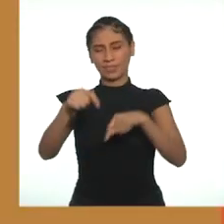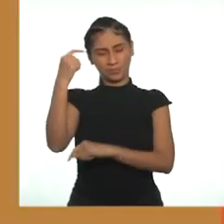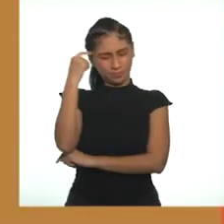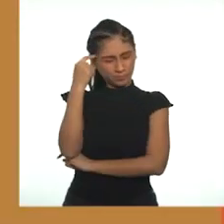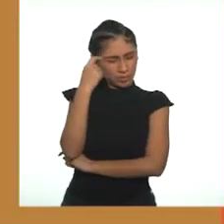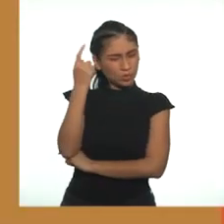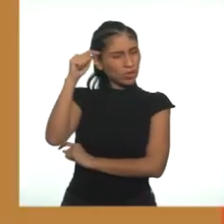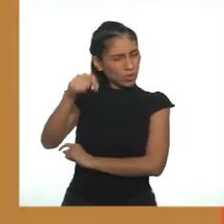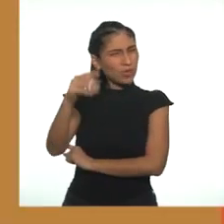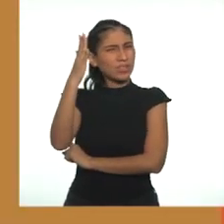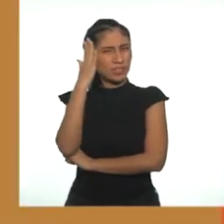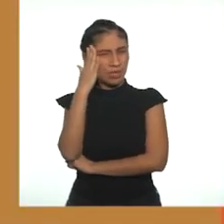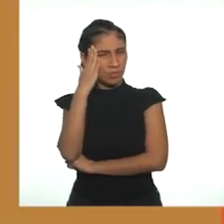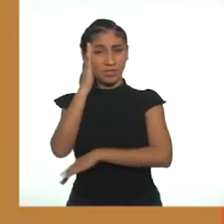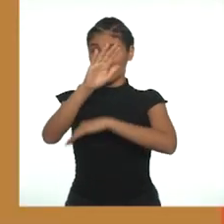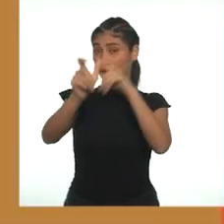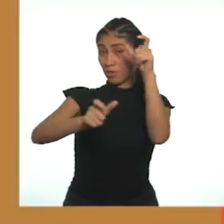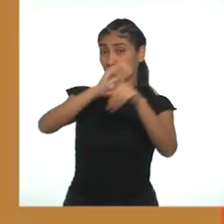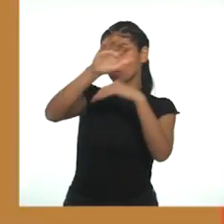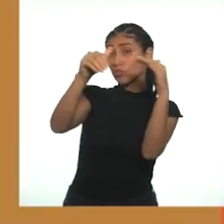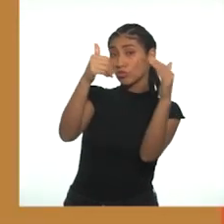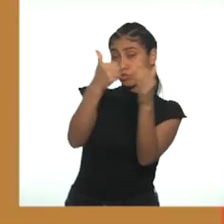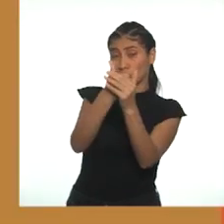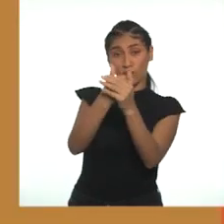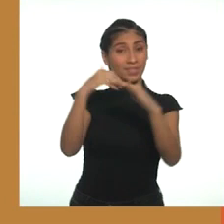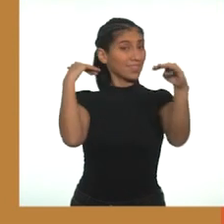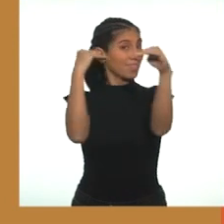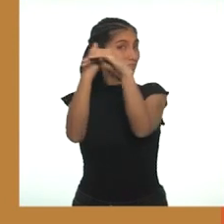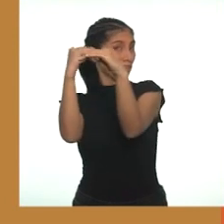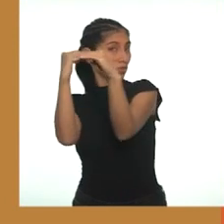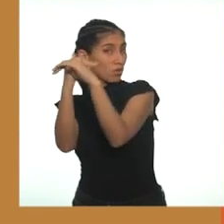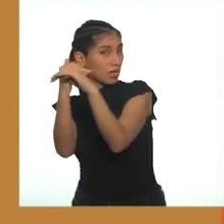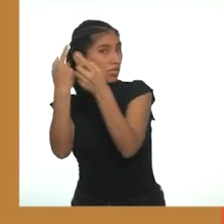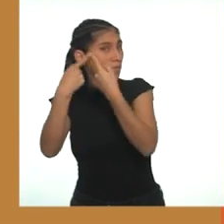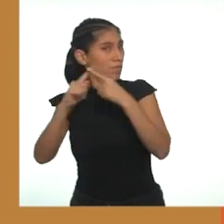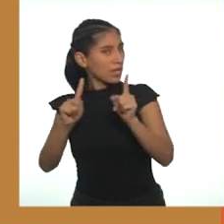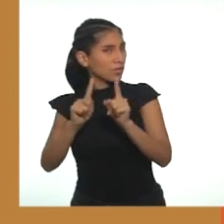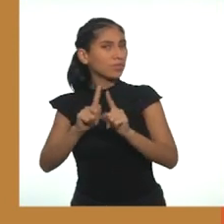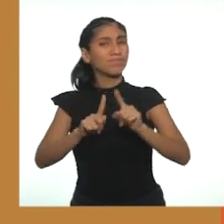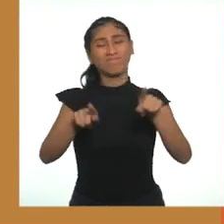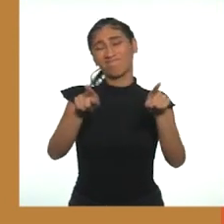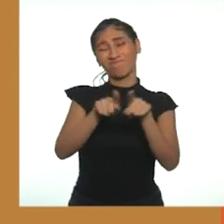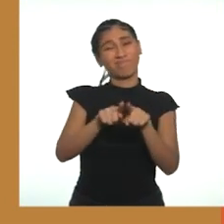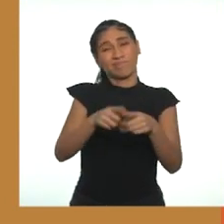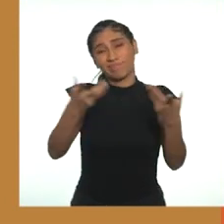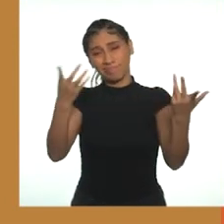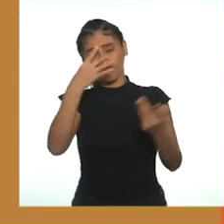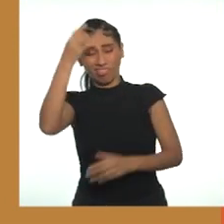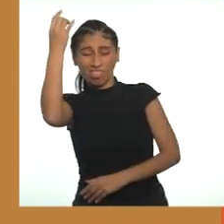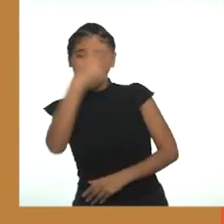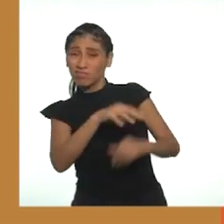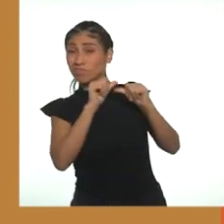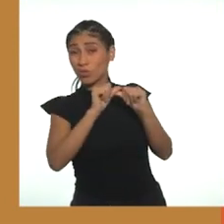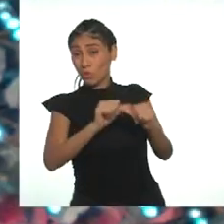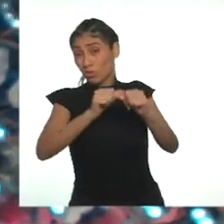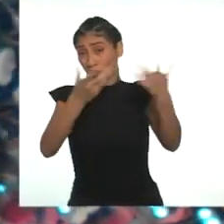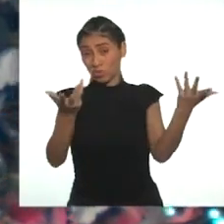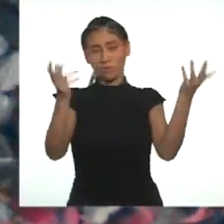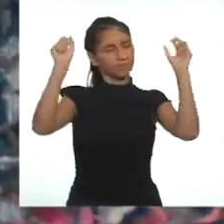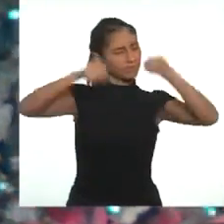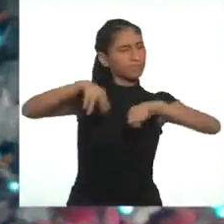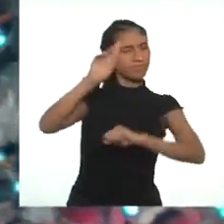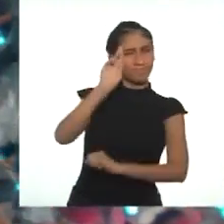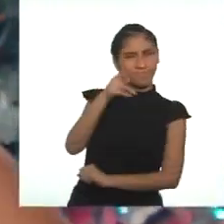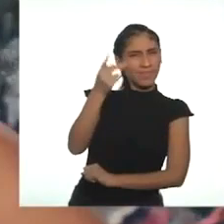A mí me parece que hoy sabemos que todas y todos somos iguales, pero todavía hay discriminación.